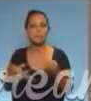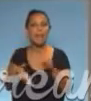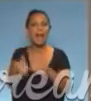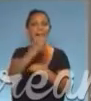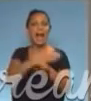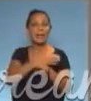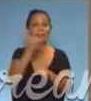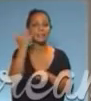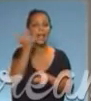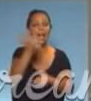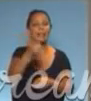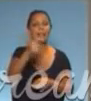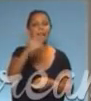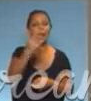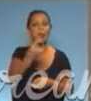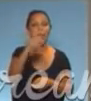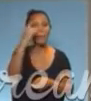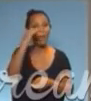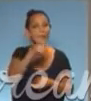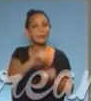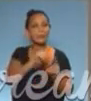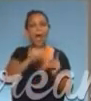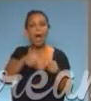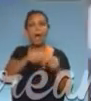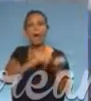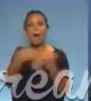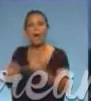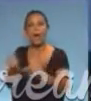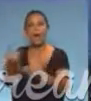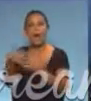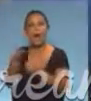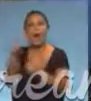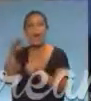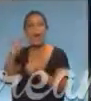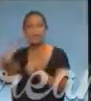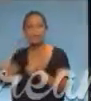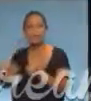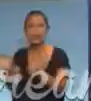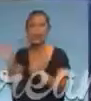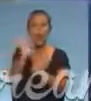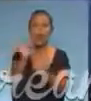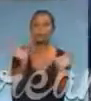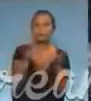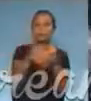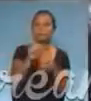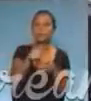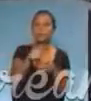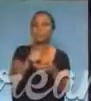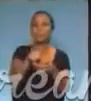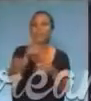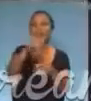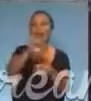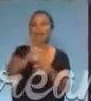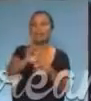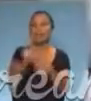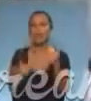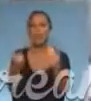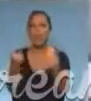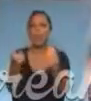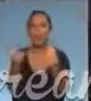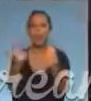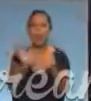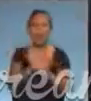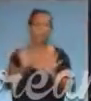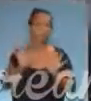a Xavier Herbas, si va a ir a la candidatura de Arauz, a la candidatura de Guillermo Lasso o si va a ser un